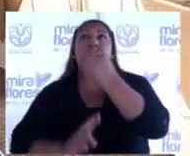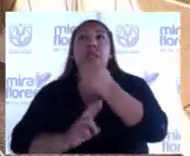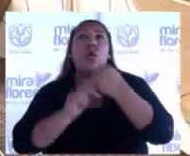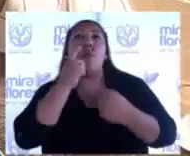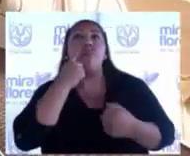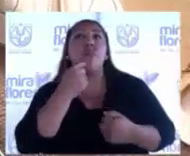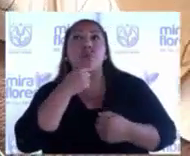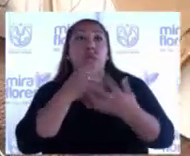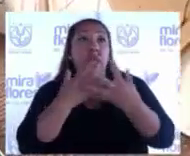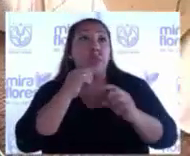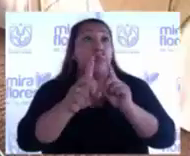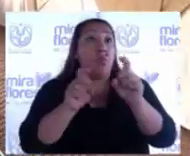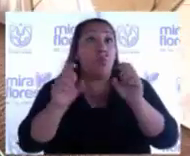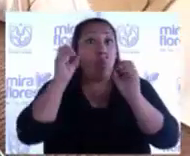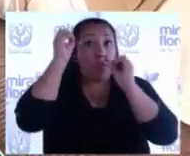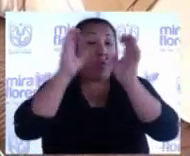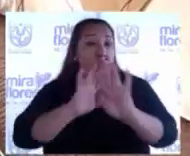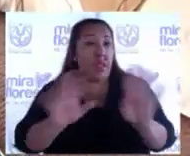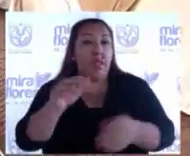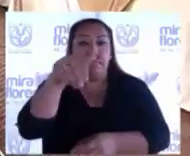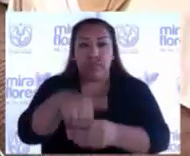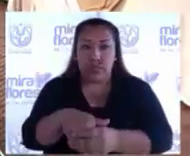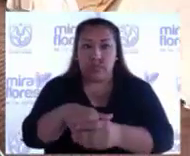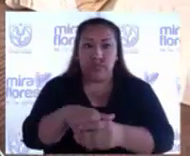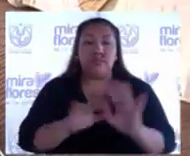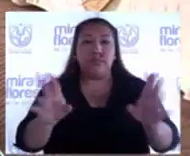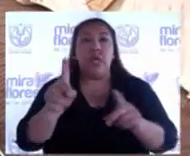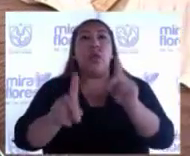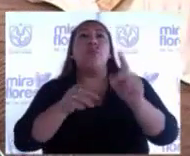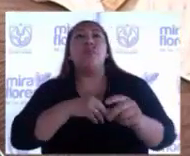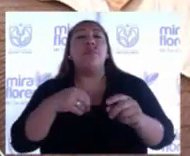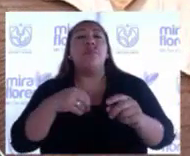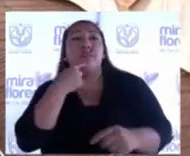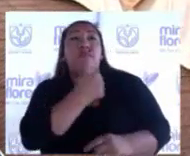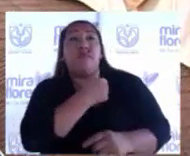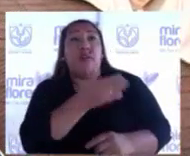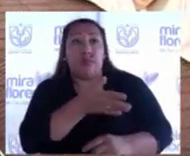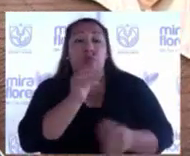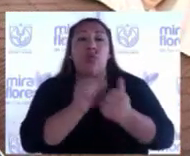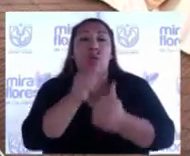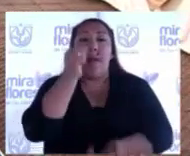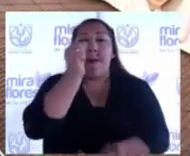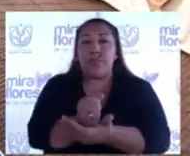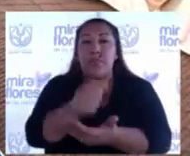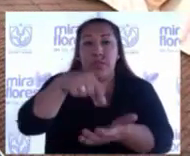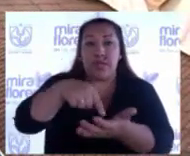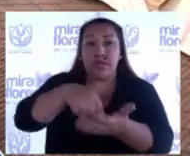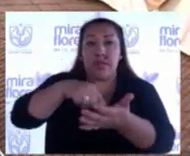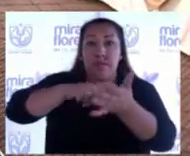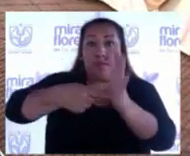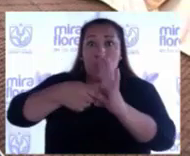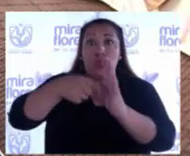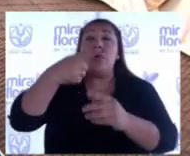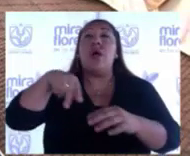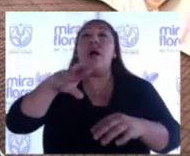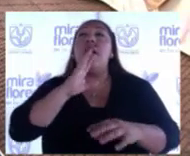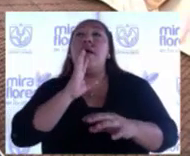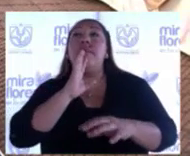que quiera hacer uso de la palabra, procederemos al voto. Aquellos miembros que estén a favor de aprobar este punto, de